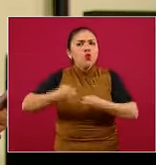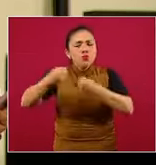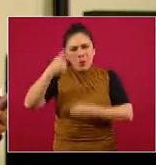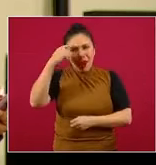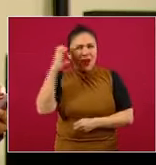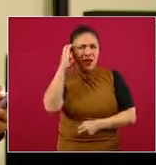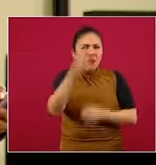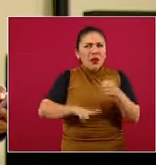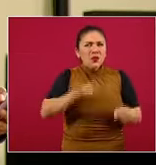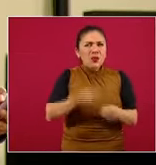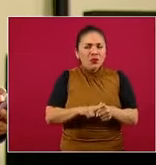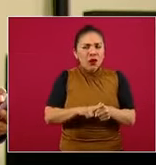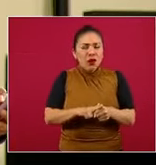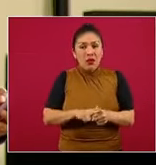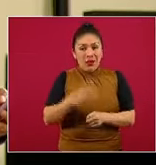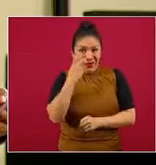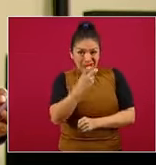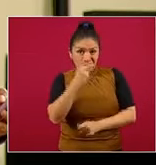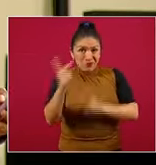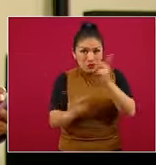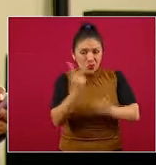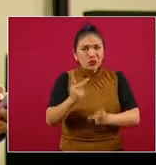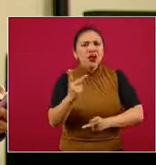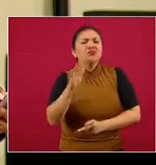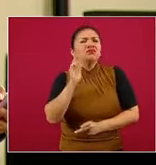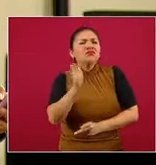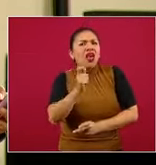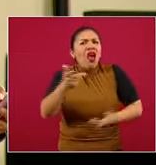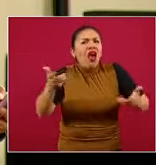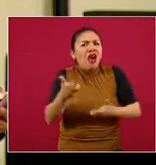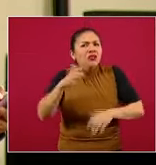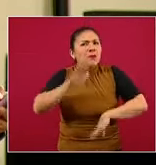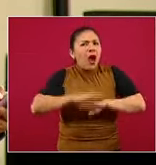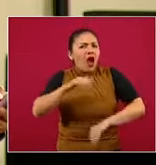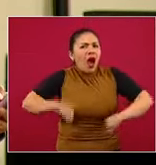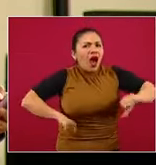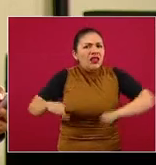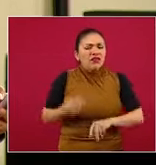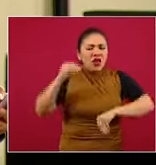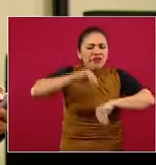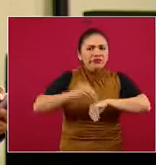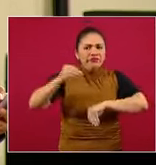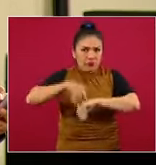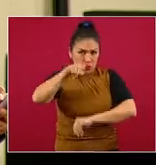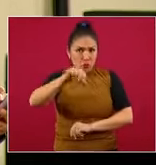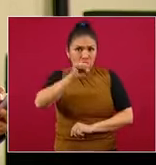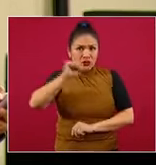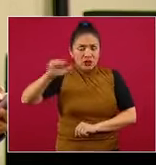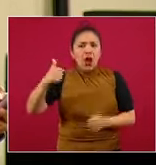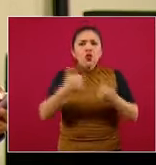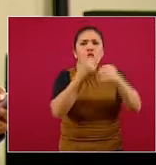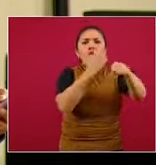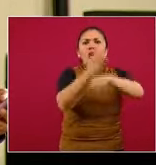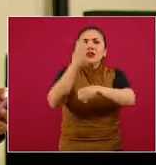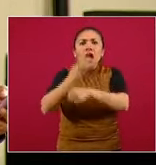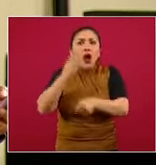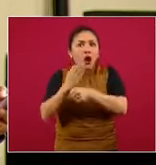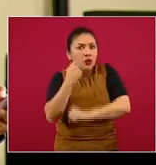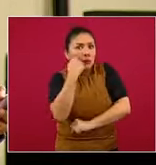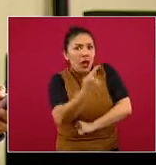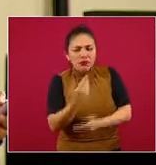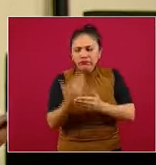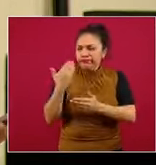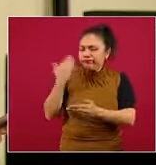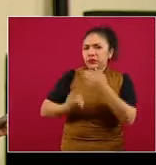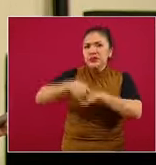camas generales. Sobre esto, preguntarle qué acciones se está implementando la Secretaría de Salud con los estados ante este aumento en las últimas